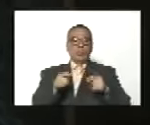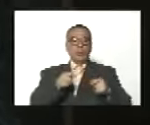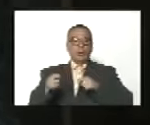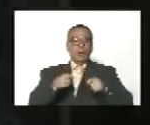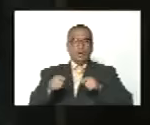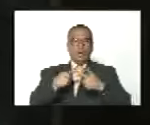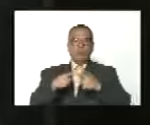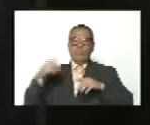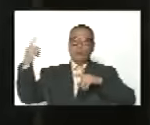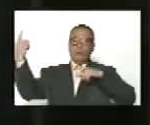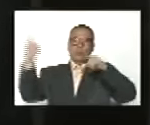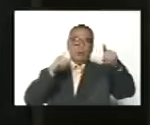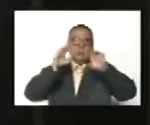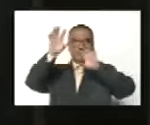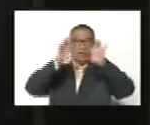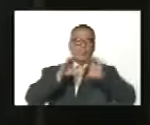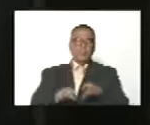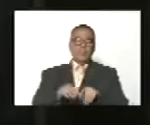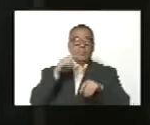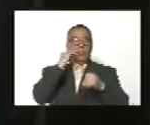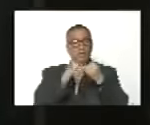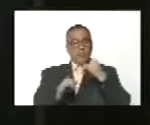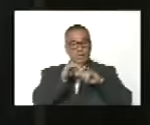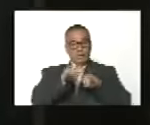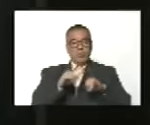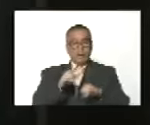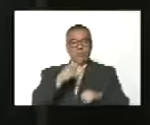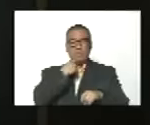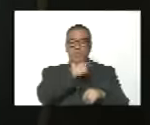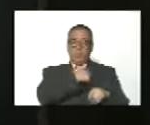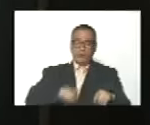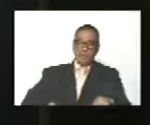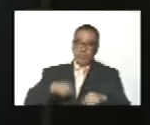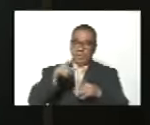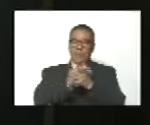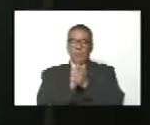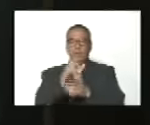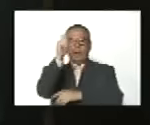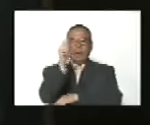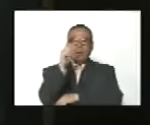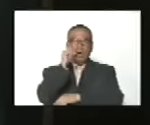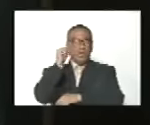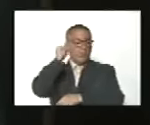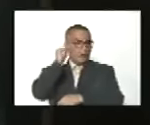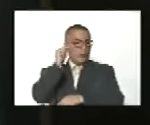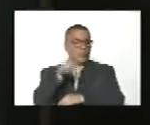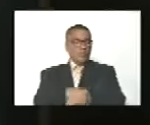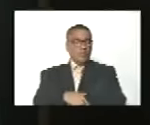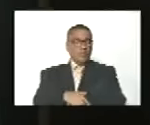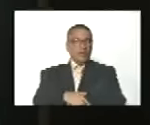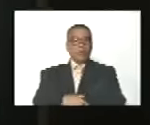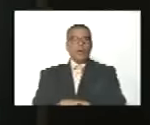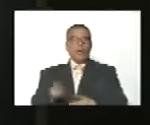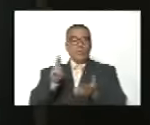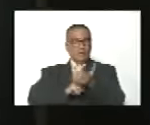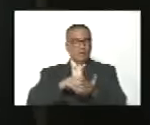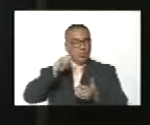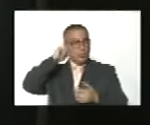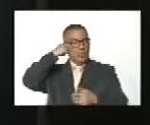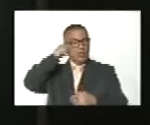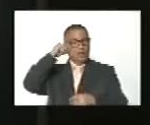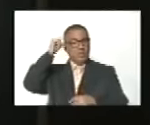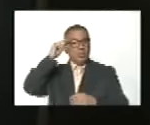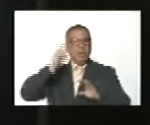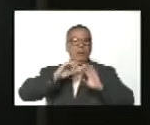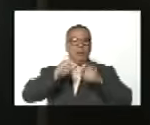dominación extranjera. Finalmente, señor presidente, colegas, diputadas y diputados, rememorar hoy